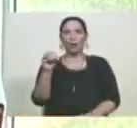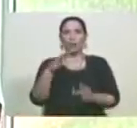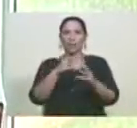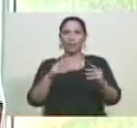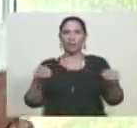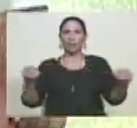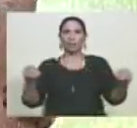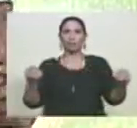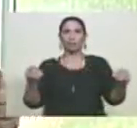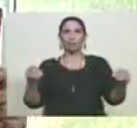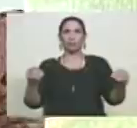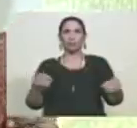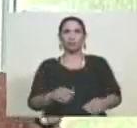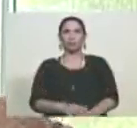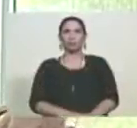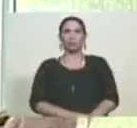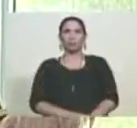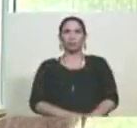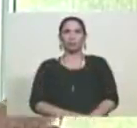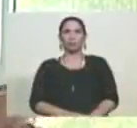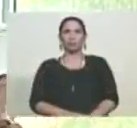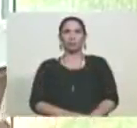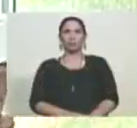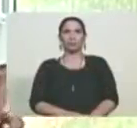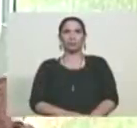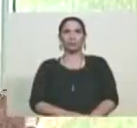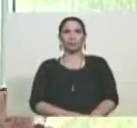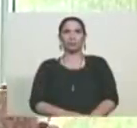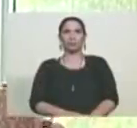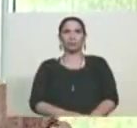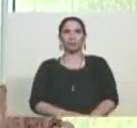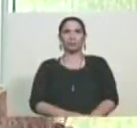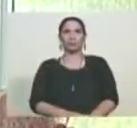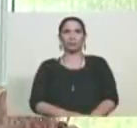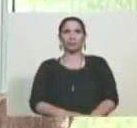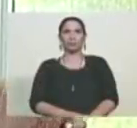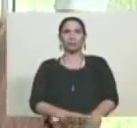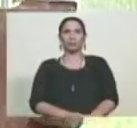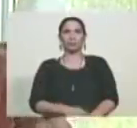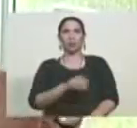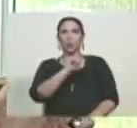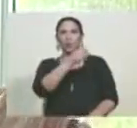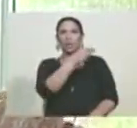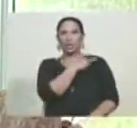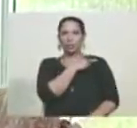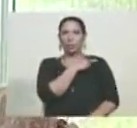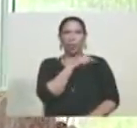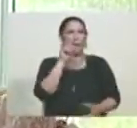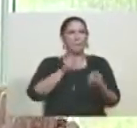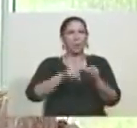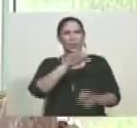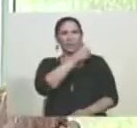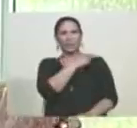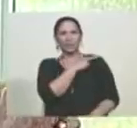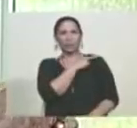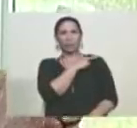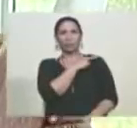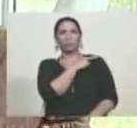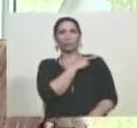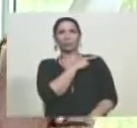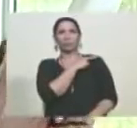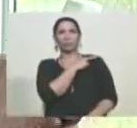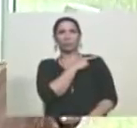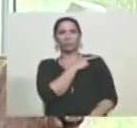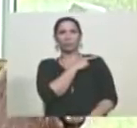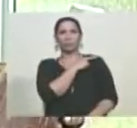pasto, un corral de hierro, entonces sencillamente un director o la esposa del director se hace de ello,